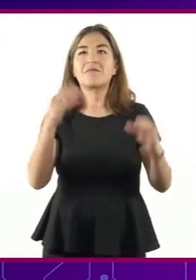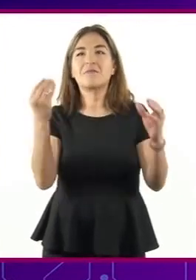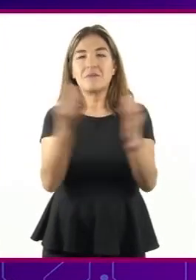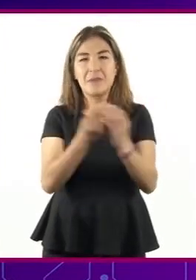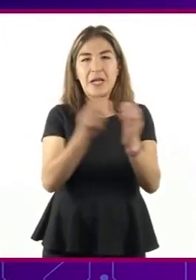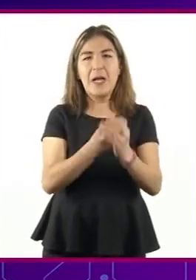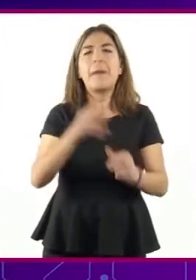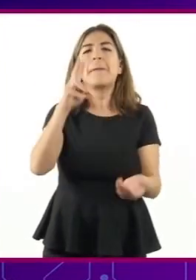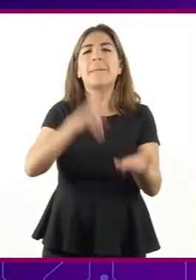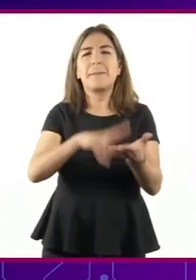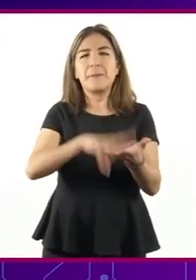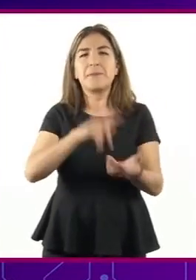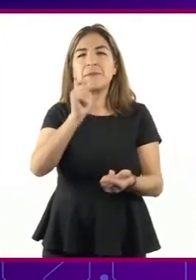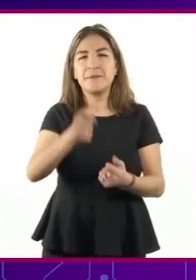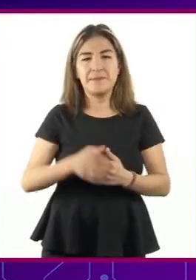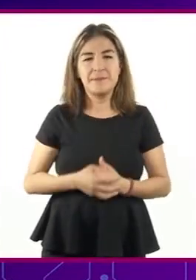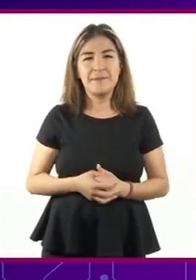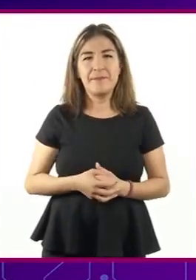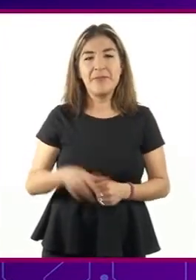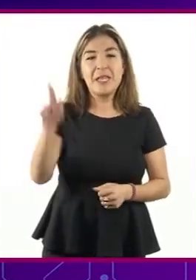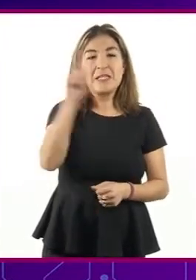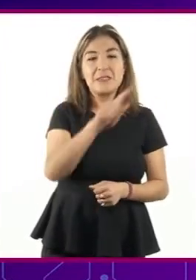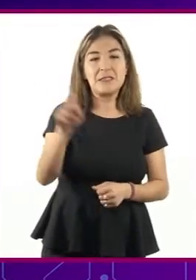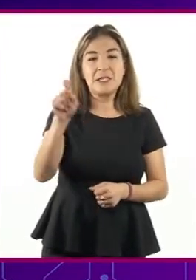un valor de